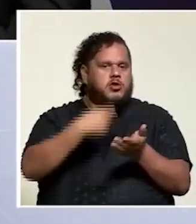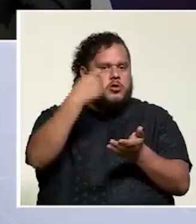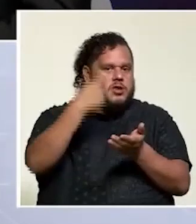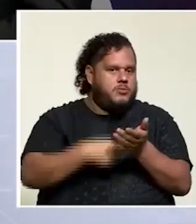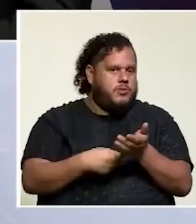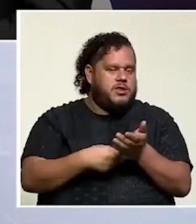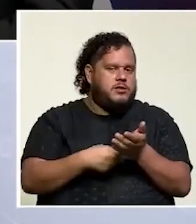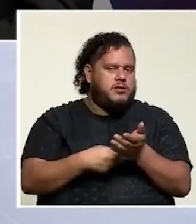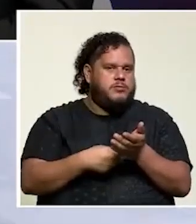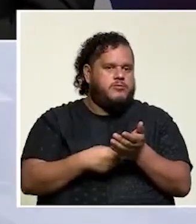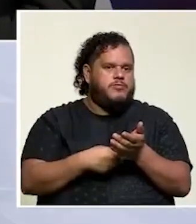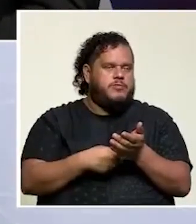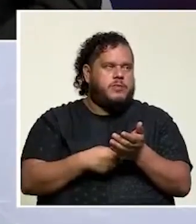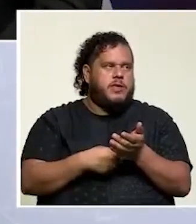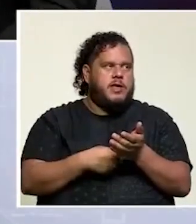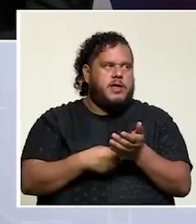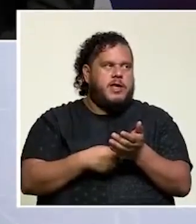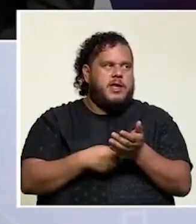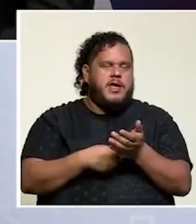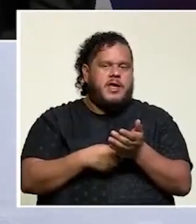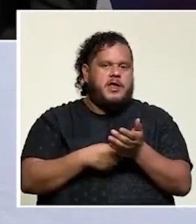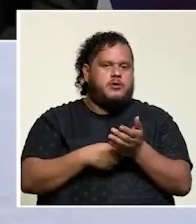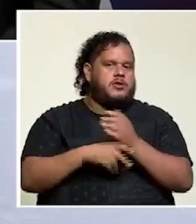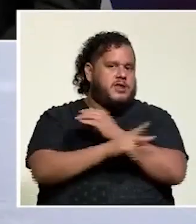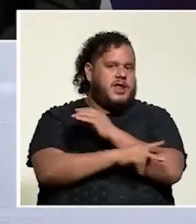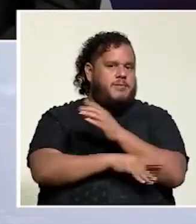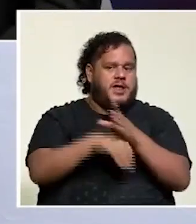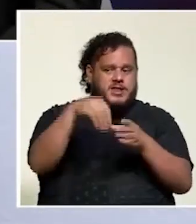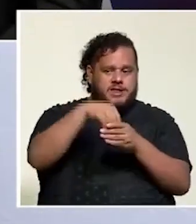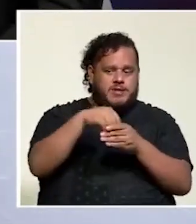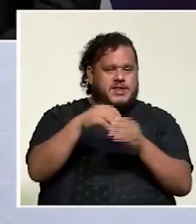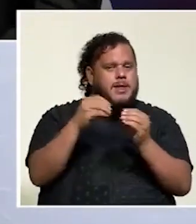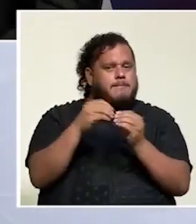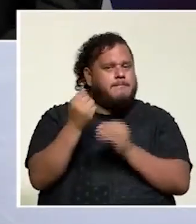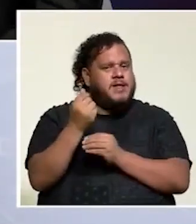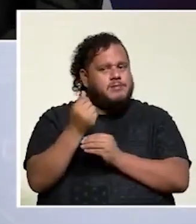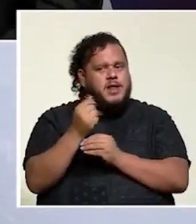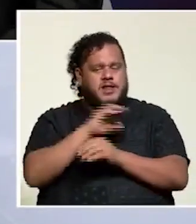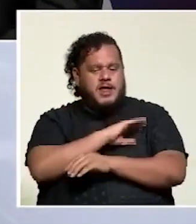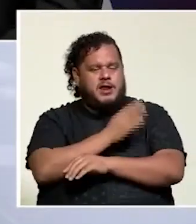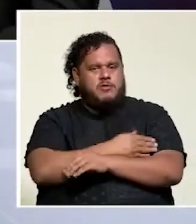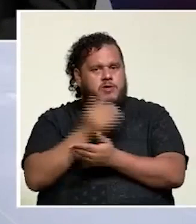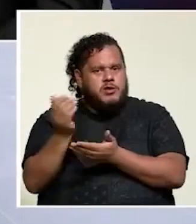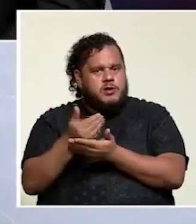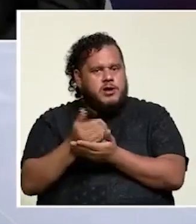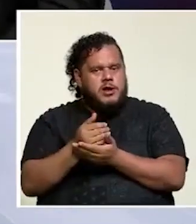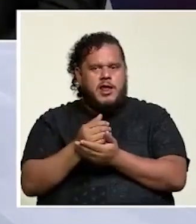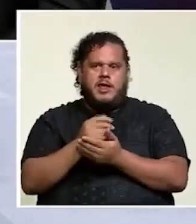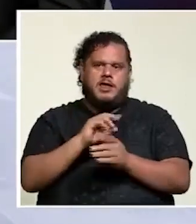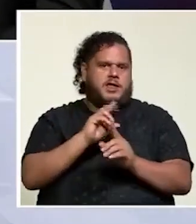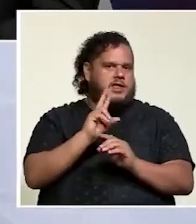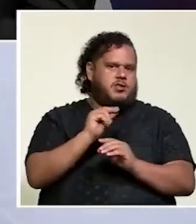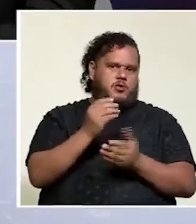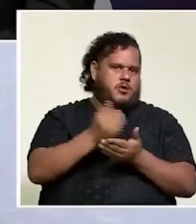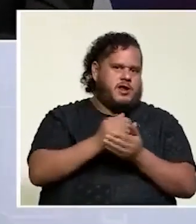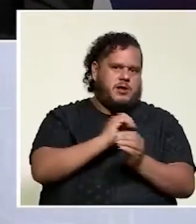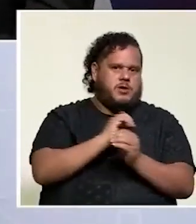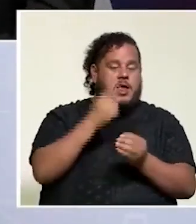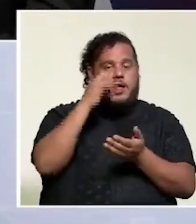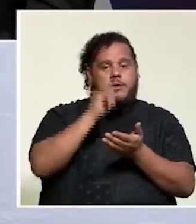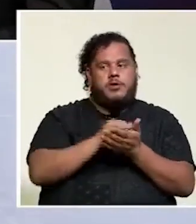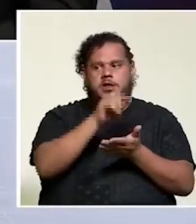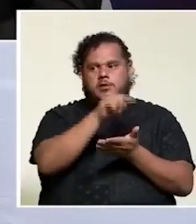que en los que el Estado invierte más dinero en el esfuerzo de recaudar de lo que recauda, y que por lo tanto